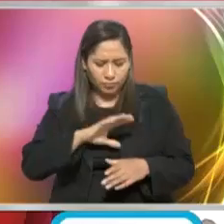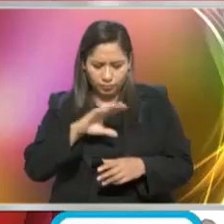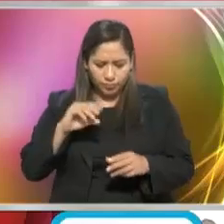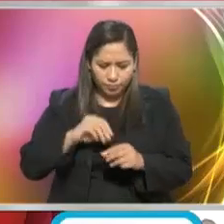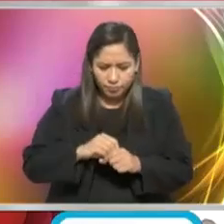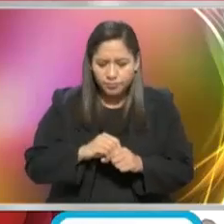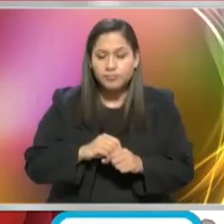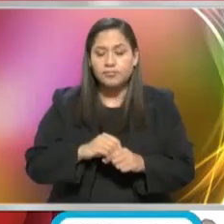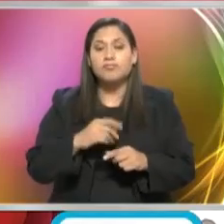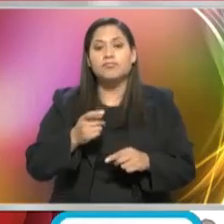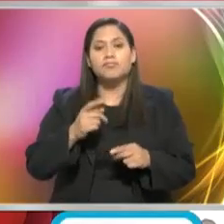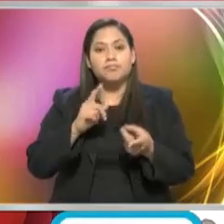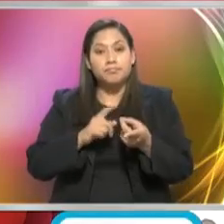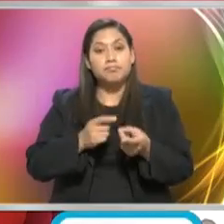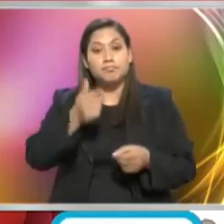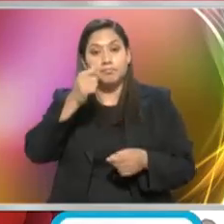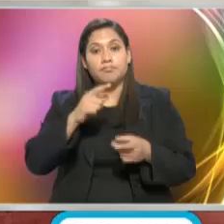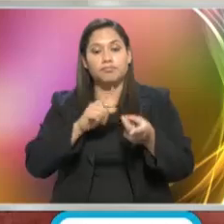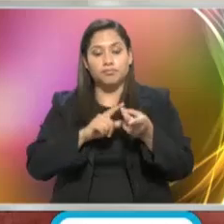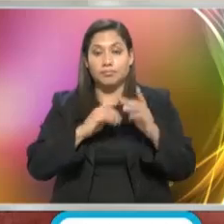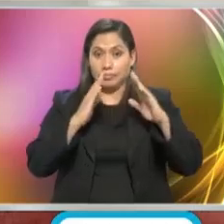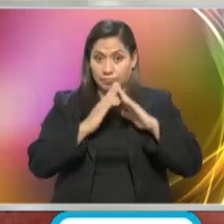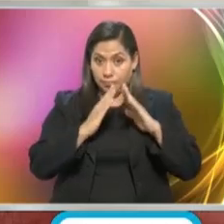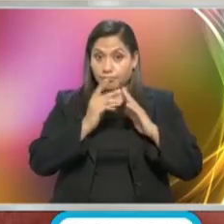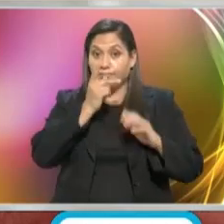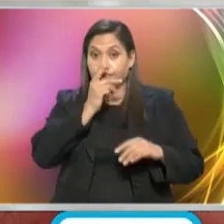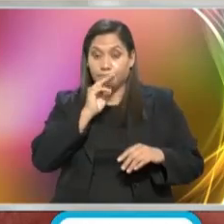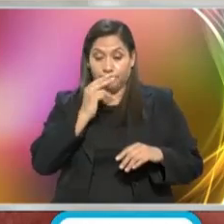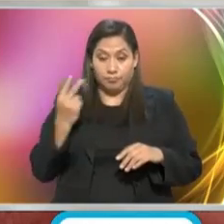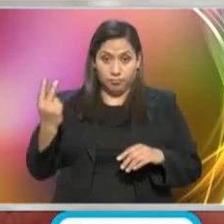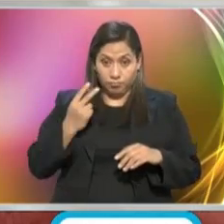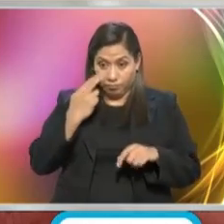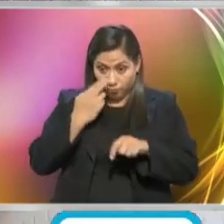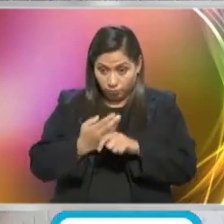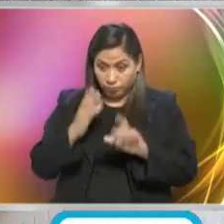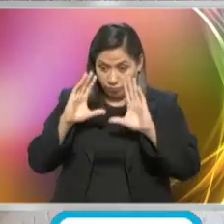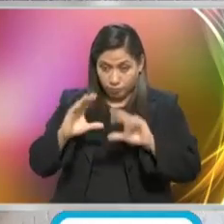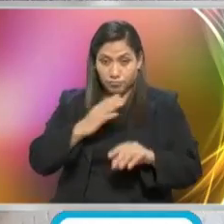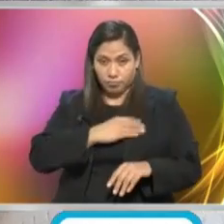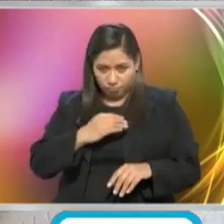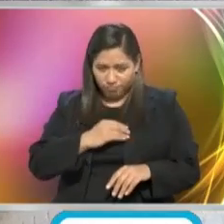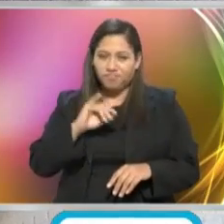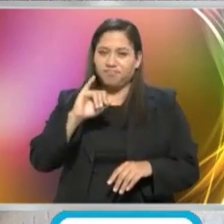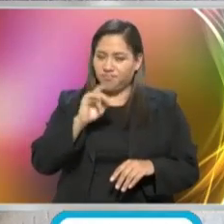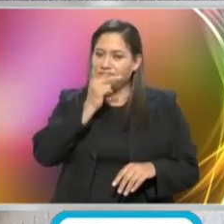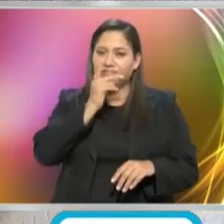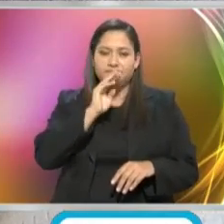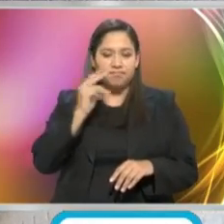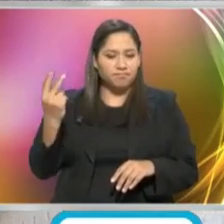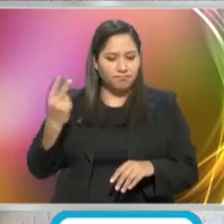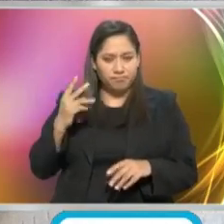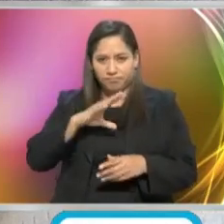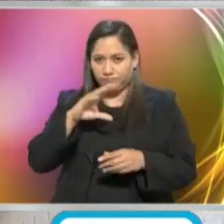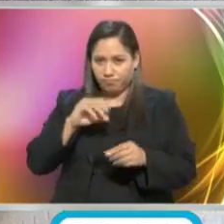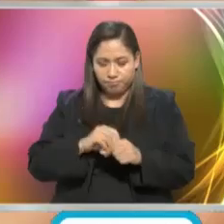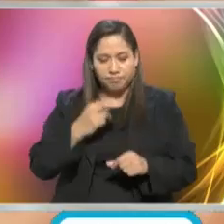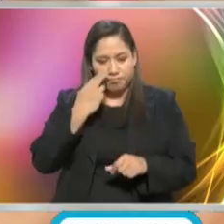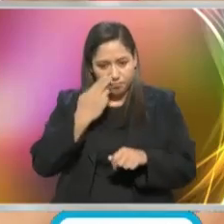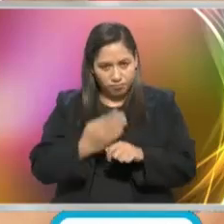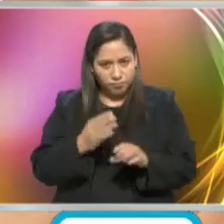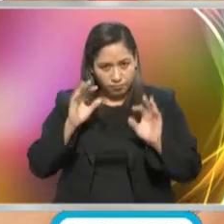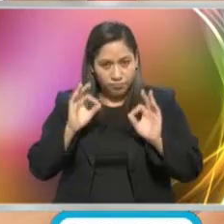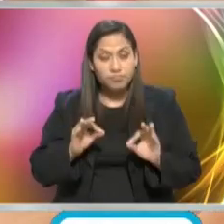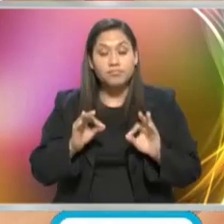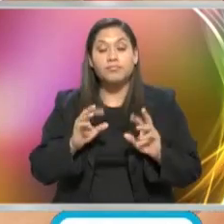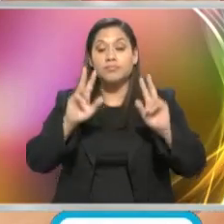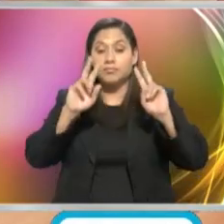comienza también en casa? ¿Son los padres directamente responsables de esto? Totalmente, Gaby. O sea, la responsabilidad